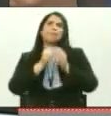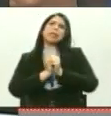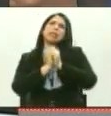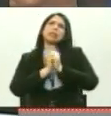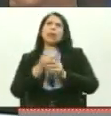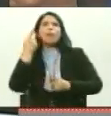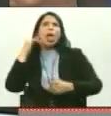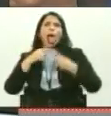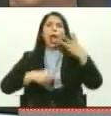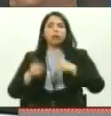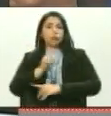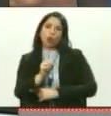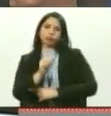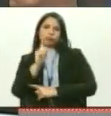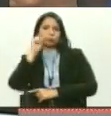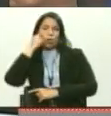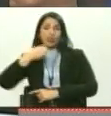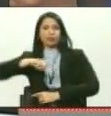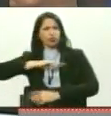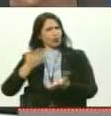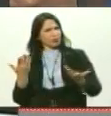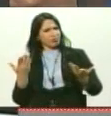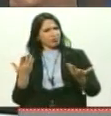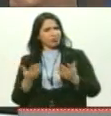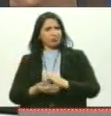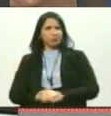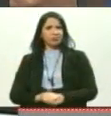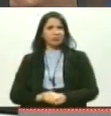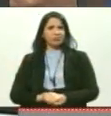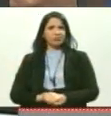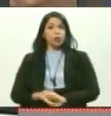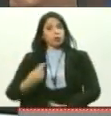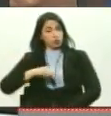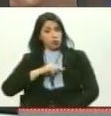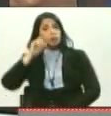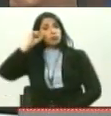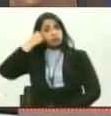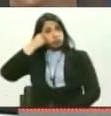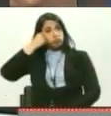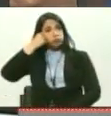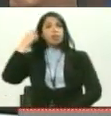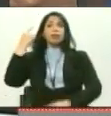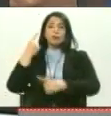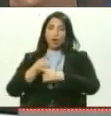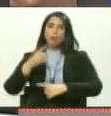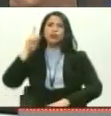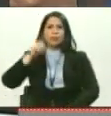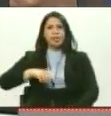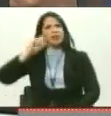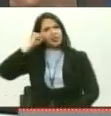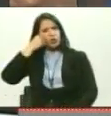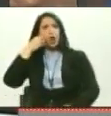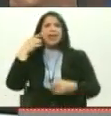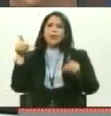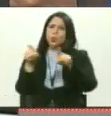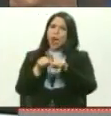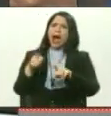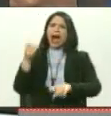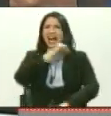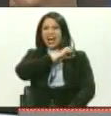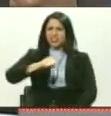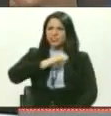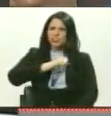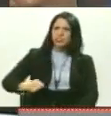no recordar nosotros si lo vamos a recordar recordémoslo como lo que fueron como en asesinos como